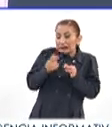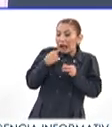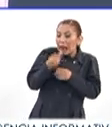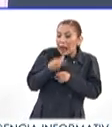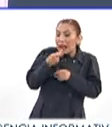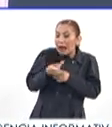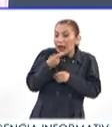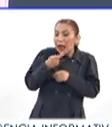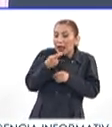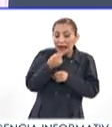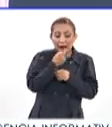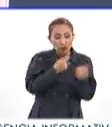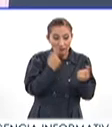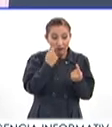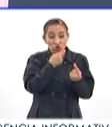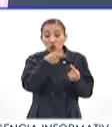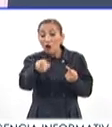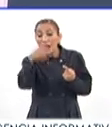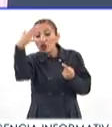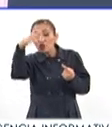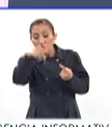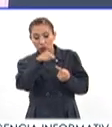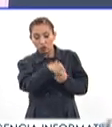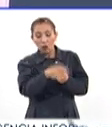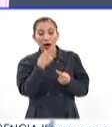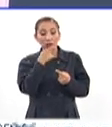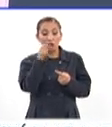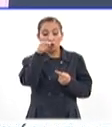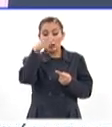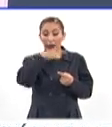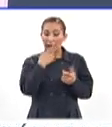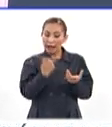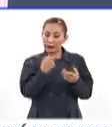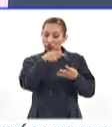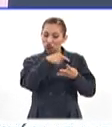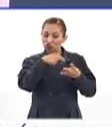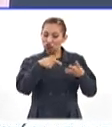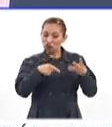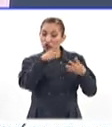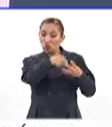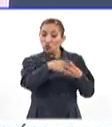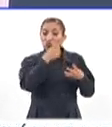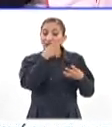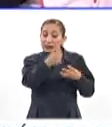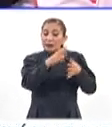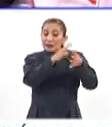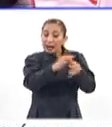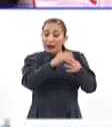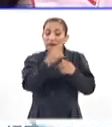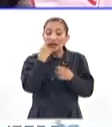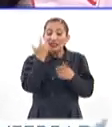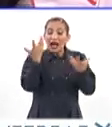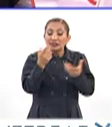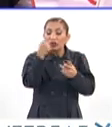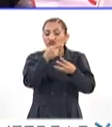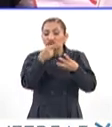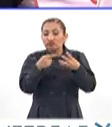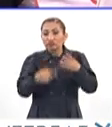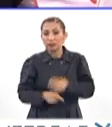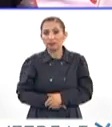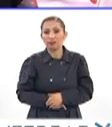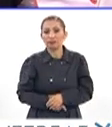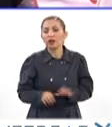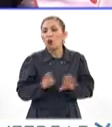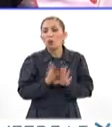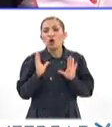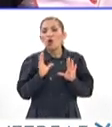haga. Y se le dice al niño, o sea, el adulto tiene que hacer estos procedimientos, entonces tú le vas a decir qué tiene que hacer él. Claro. ¿Y cómo